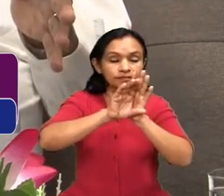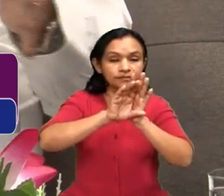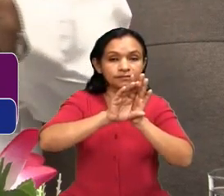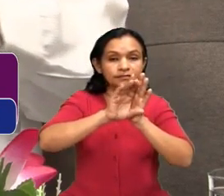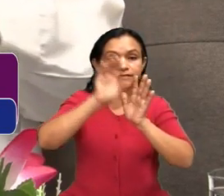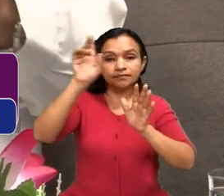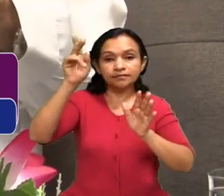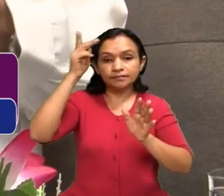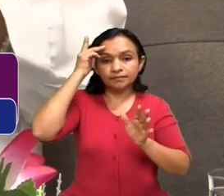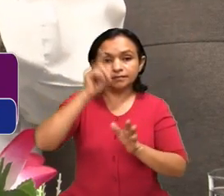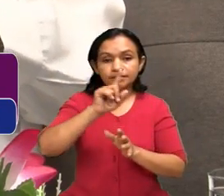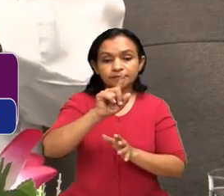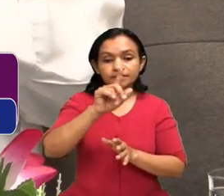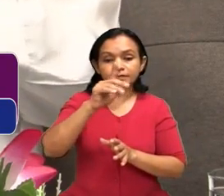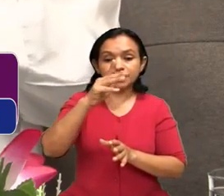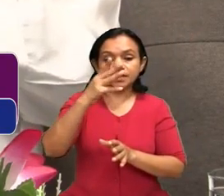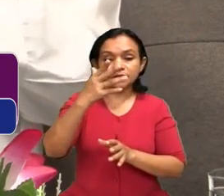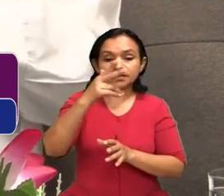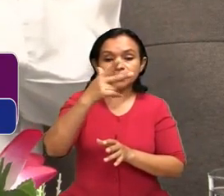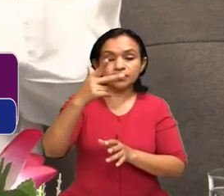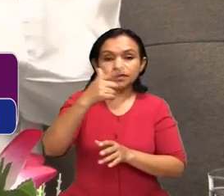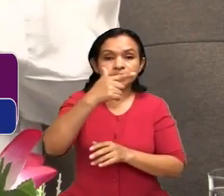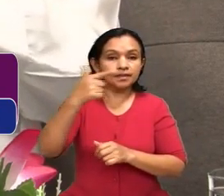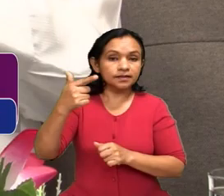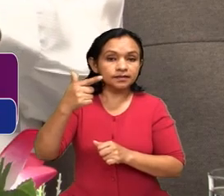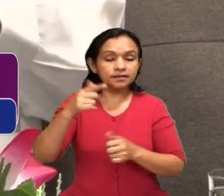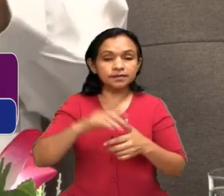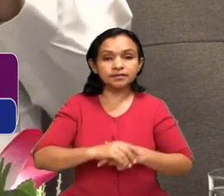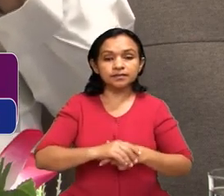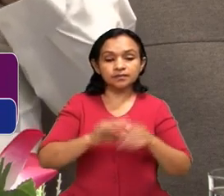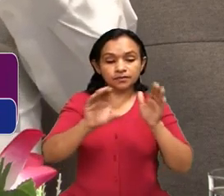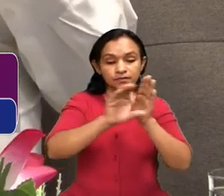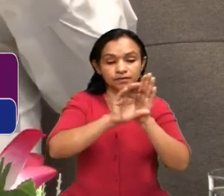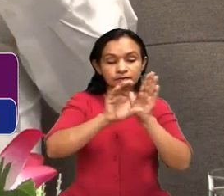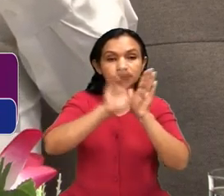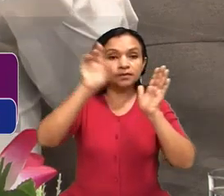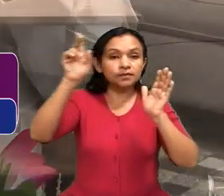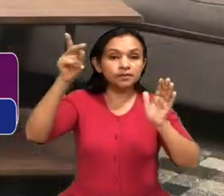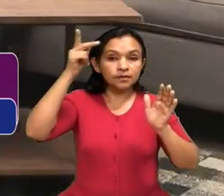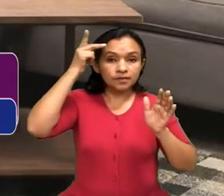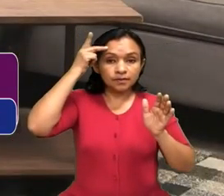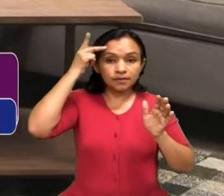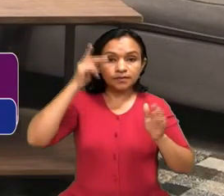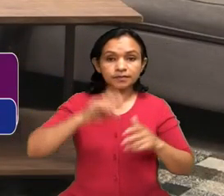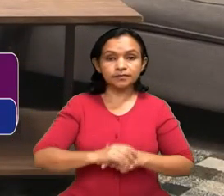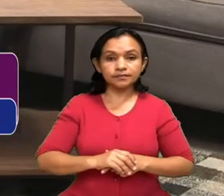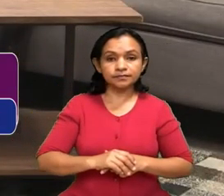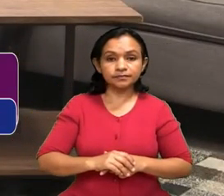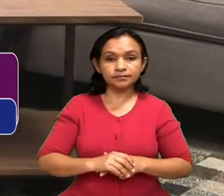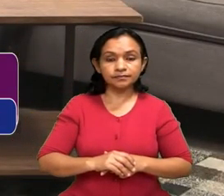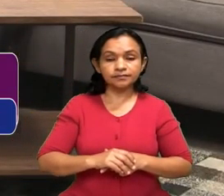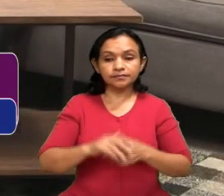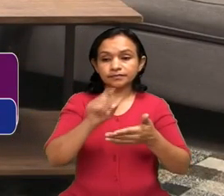de 1987. Que también una significa constitución política que no fue hecha